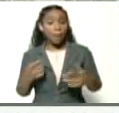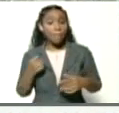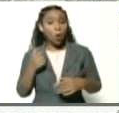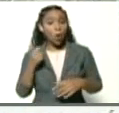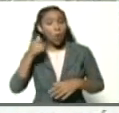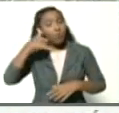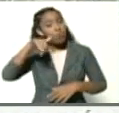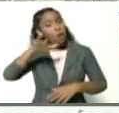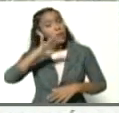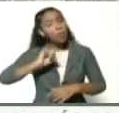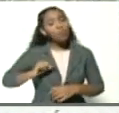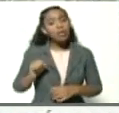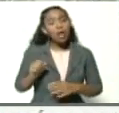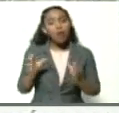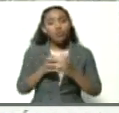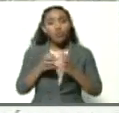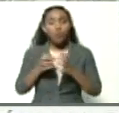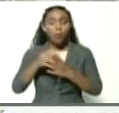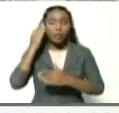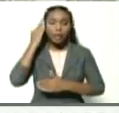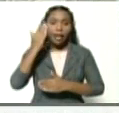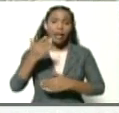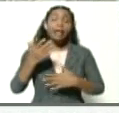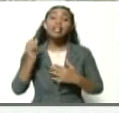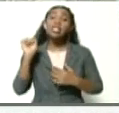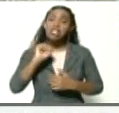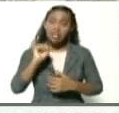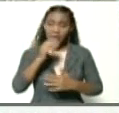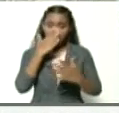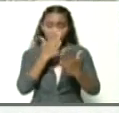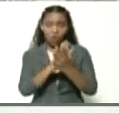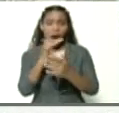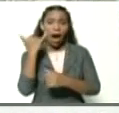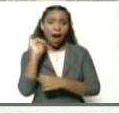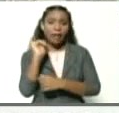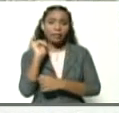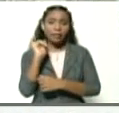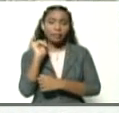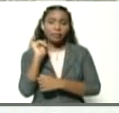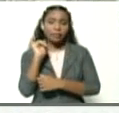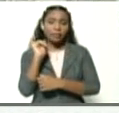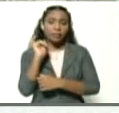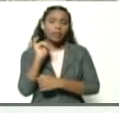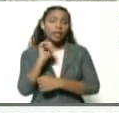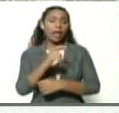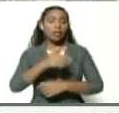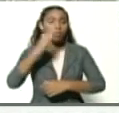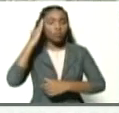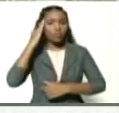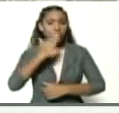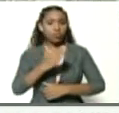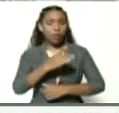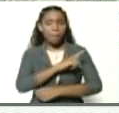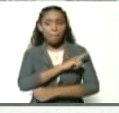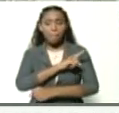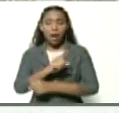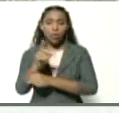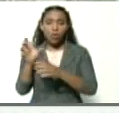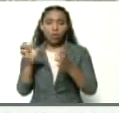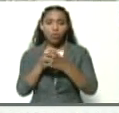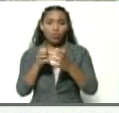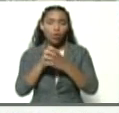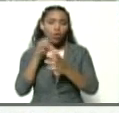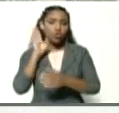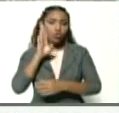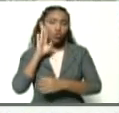cuerpos policiales y cuerpos militares que existen en la frontera están subordinados al mando de los grupos